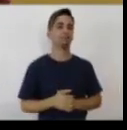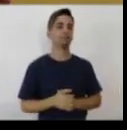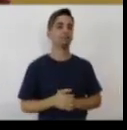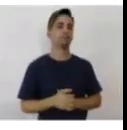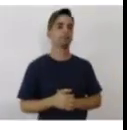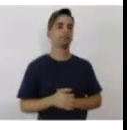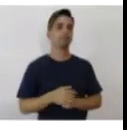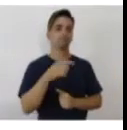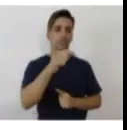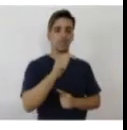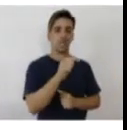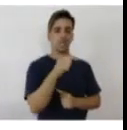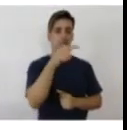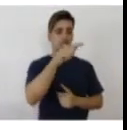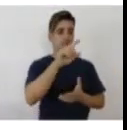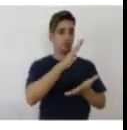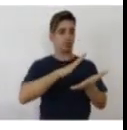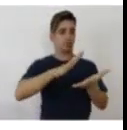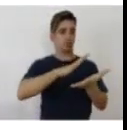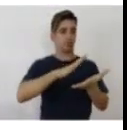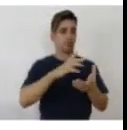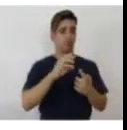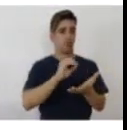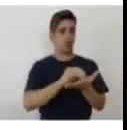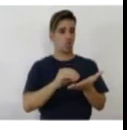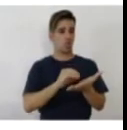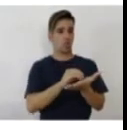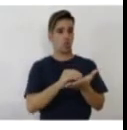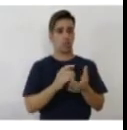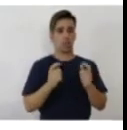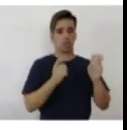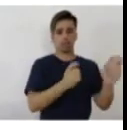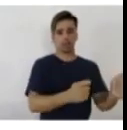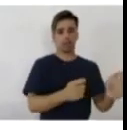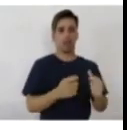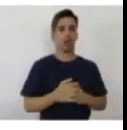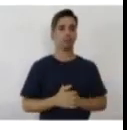Aquí tienen a dónde entregar los trabajos.